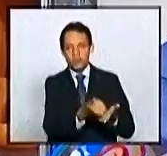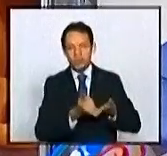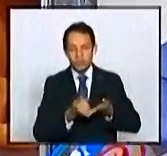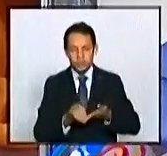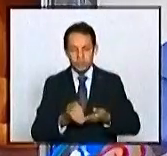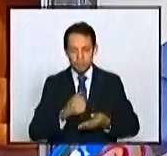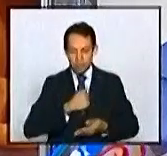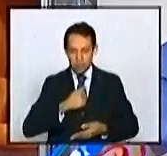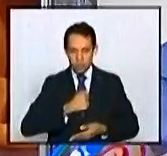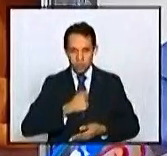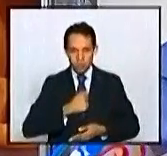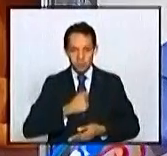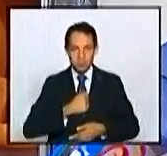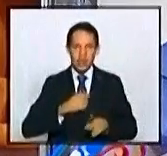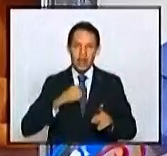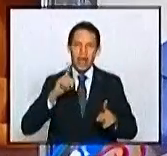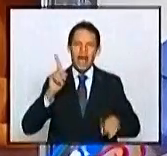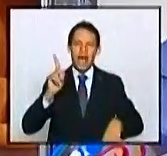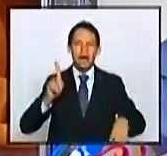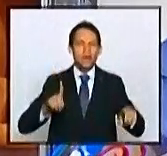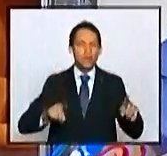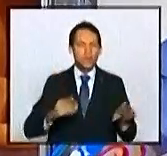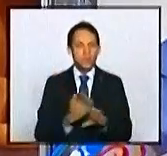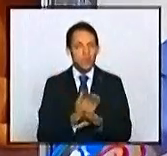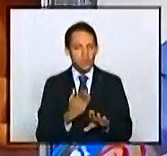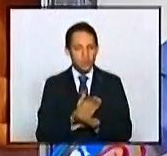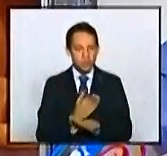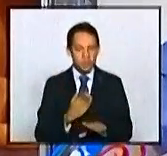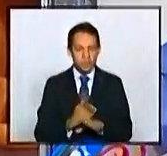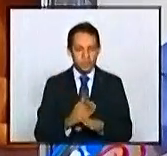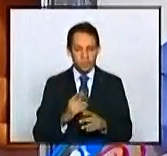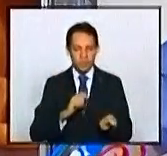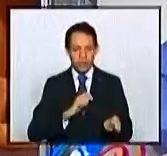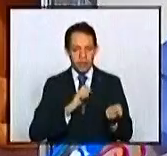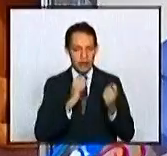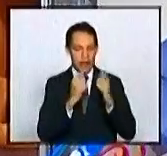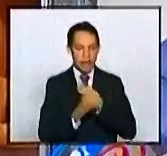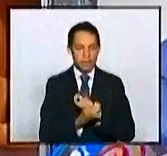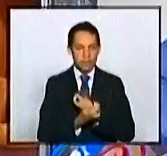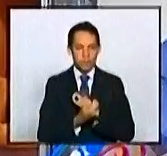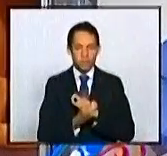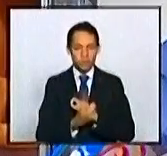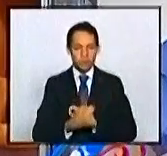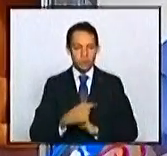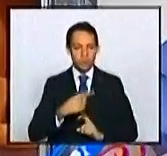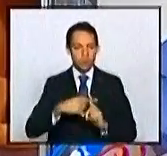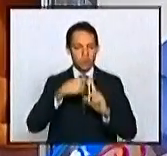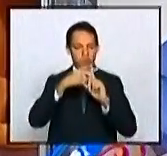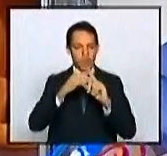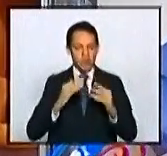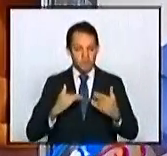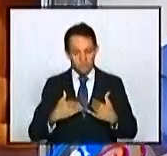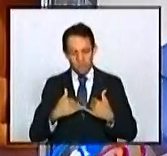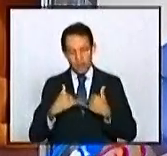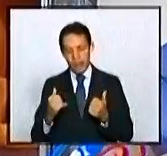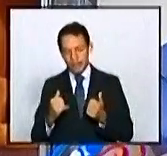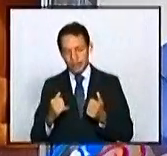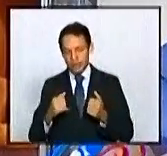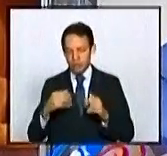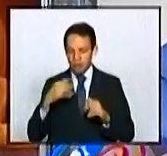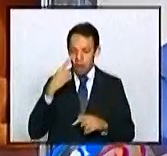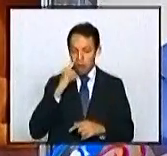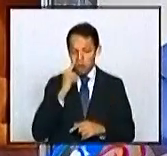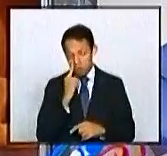tener ciertas afecciones y a cambiar nuestros estados de ánimo por las personas con las que